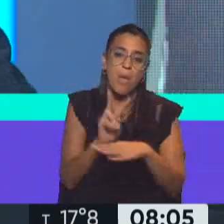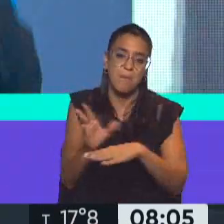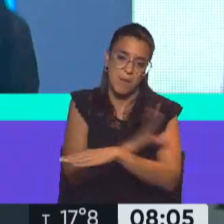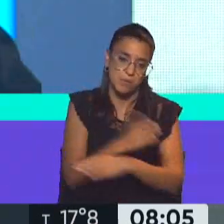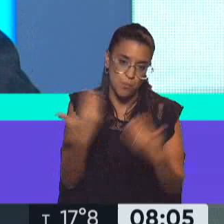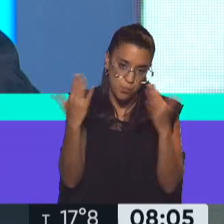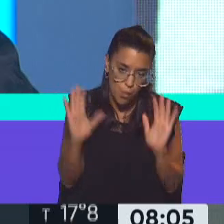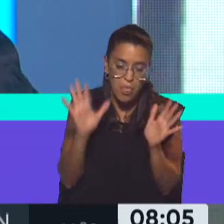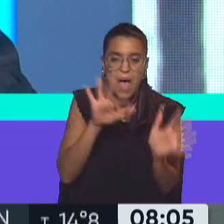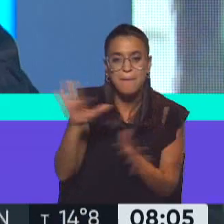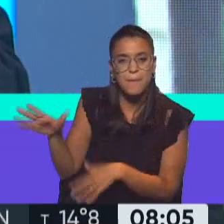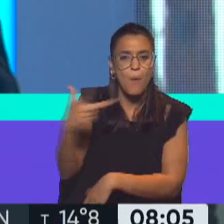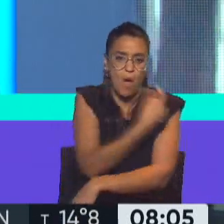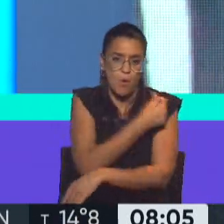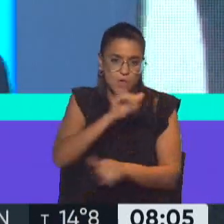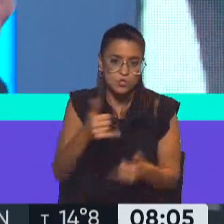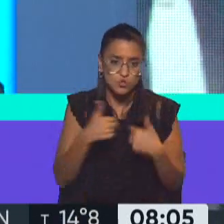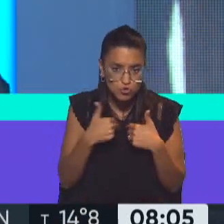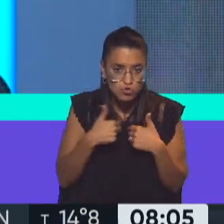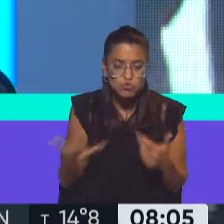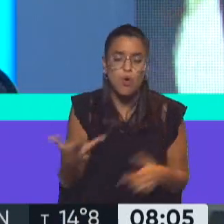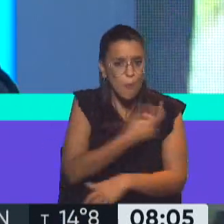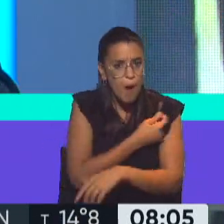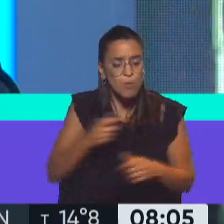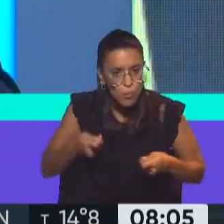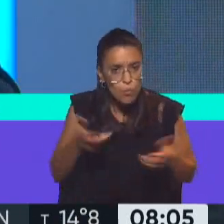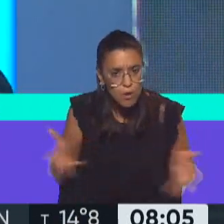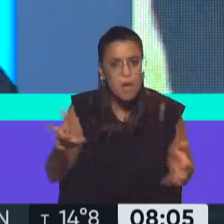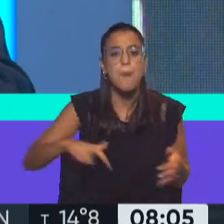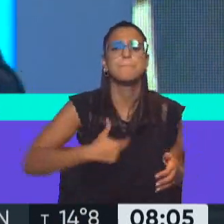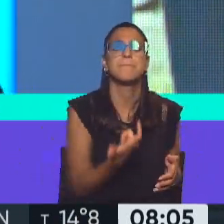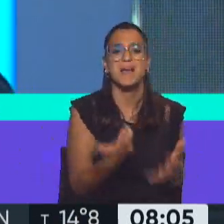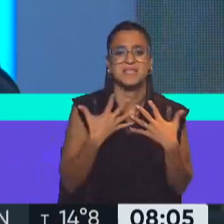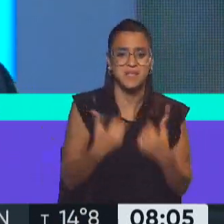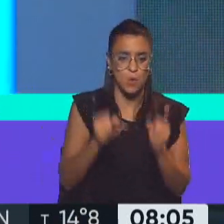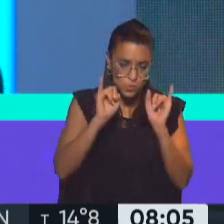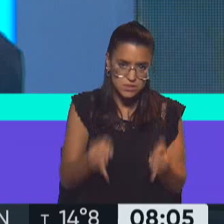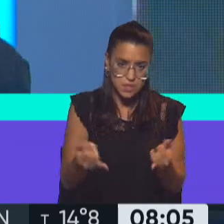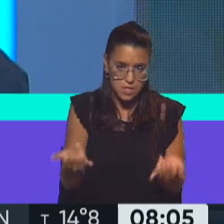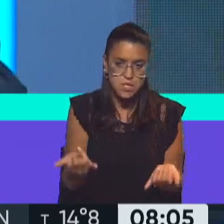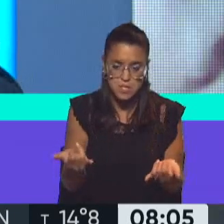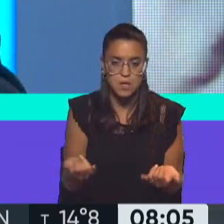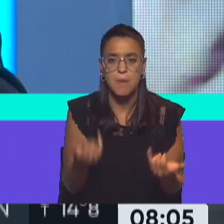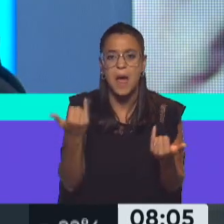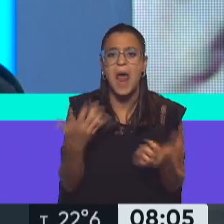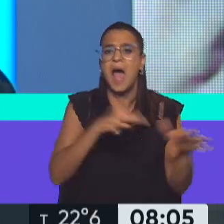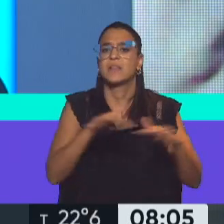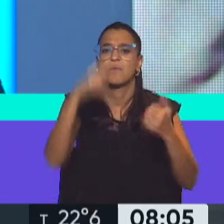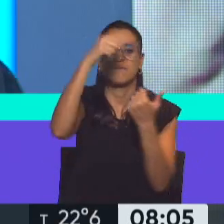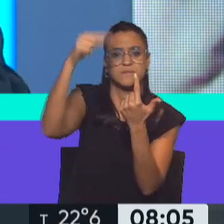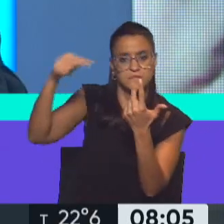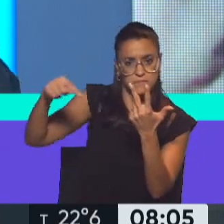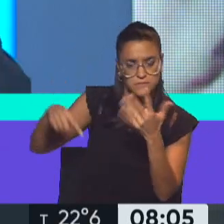prevención. Más allá de estar vacunados, y yo soy de los que aboga por el pase sanitario, claro, ¿sí? Para una serie de